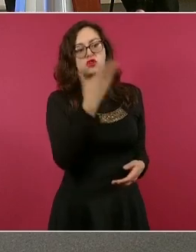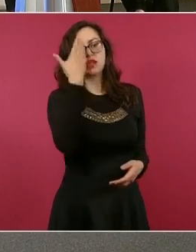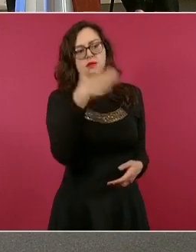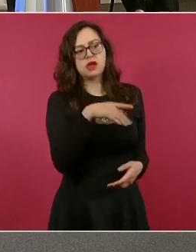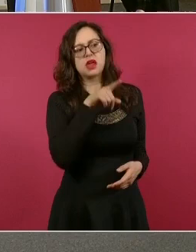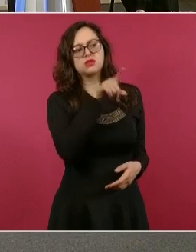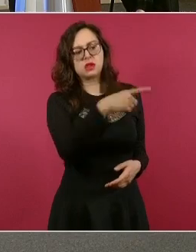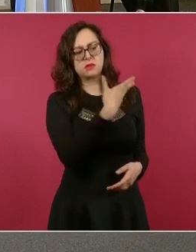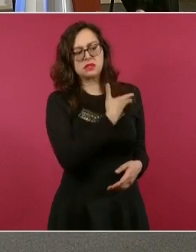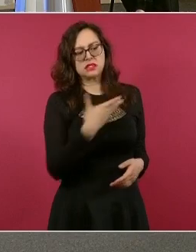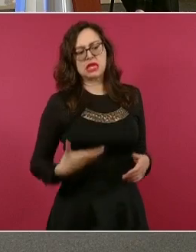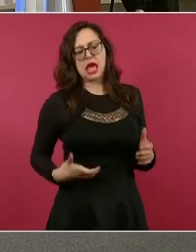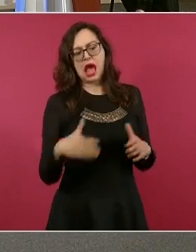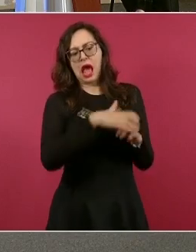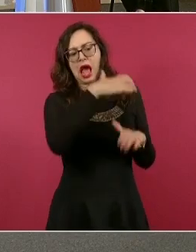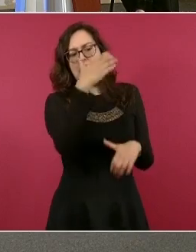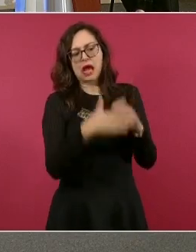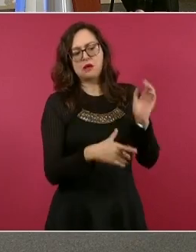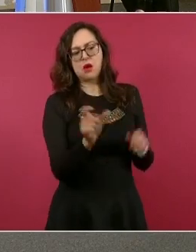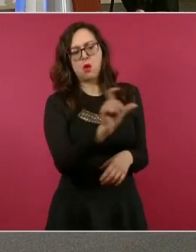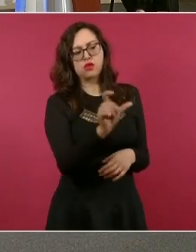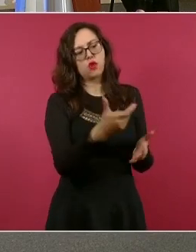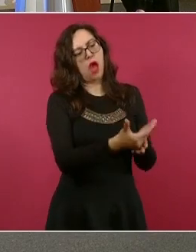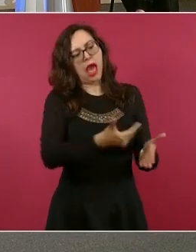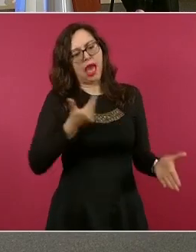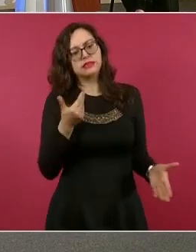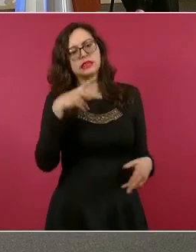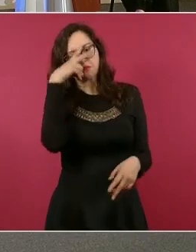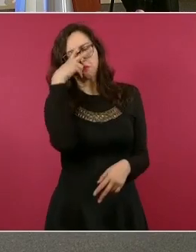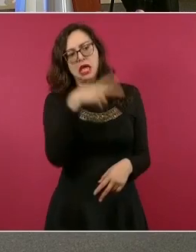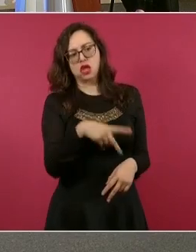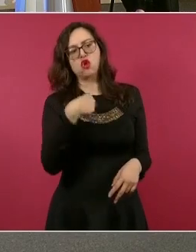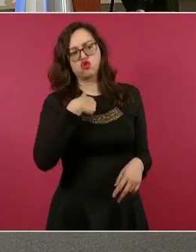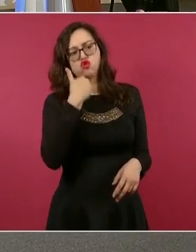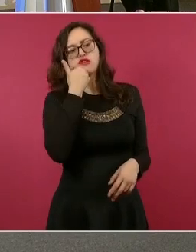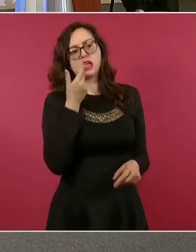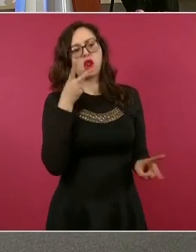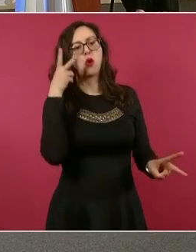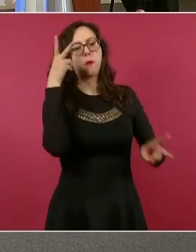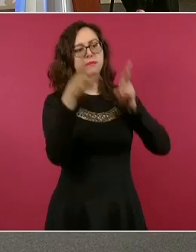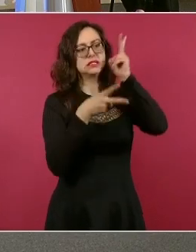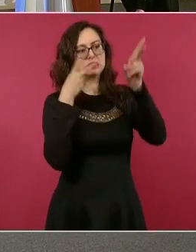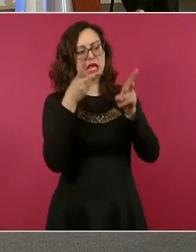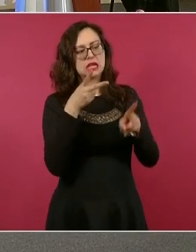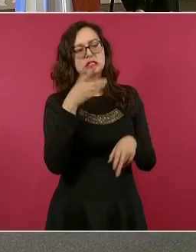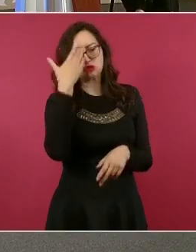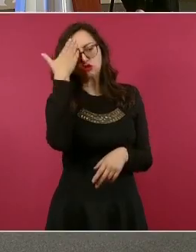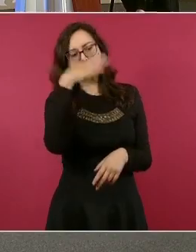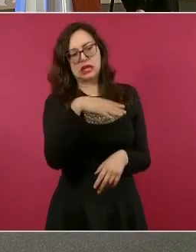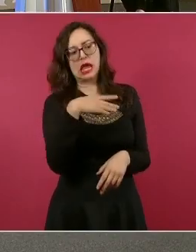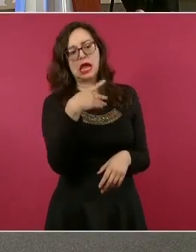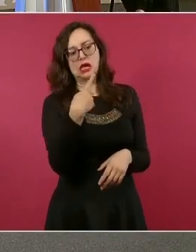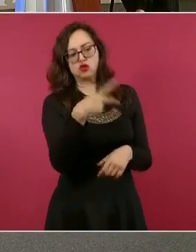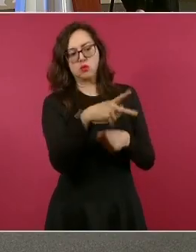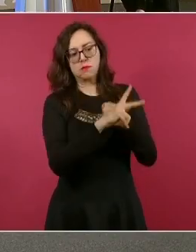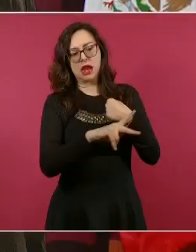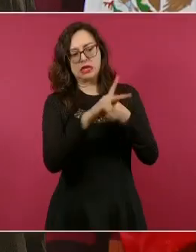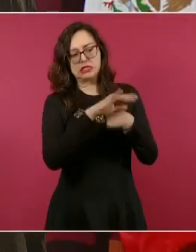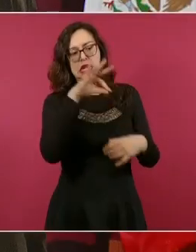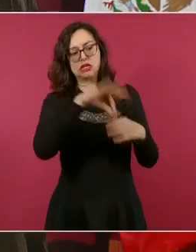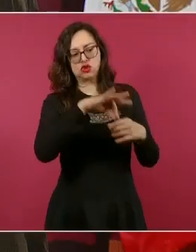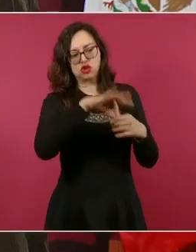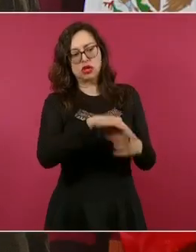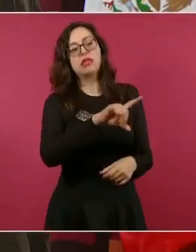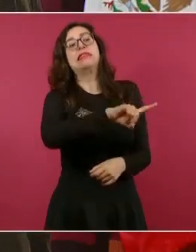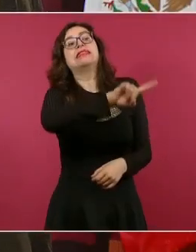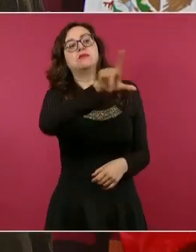visita a México mientras usted esté en la presidencia. O sea, me gustaría ir después de las elecciones. Porque yo ya conocería